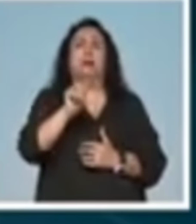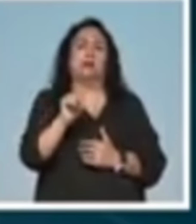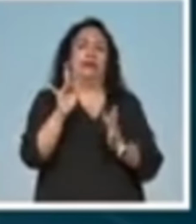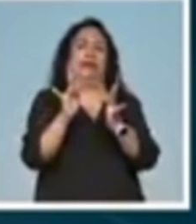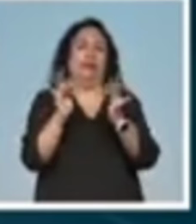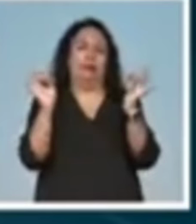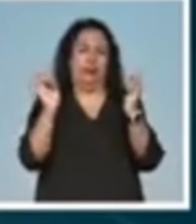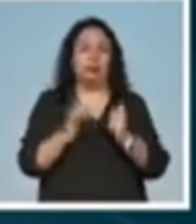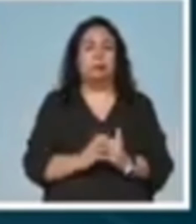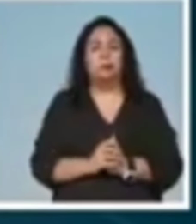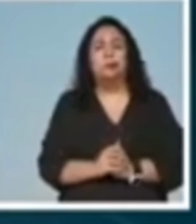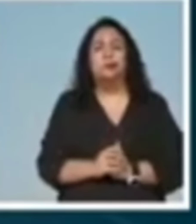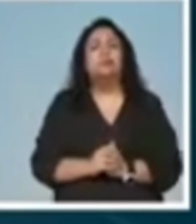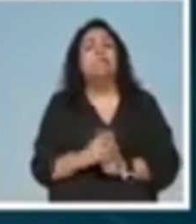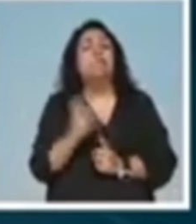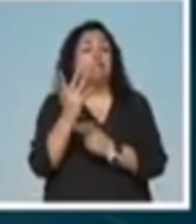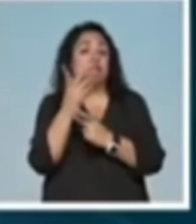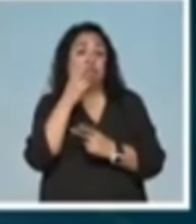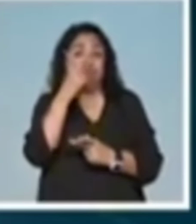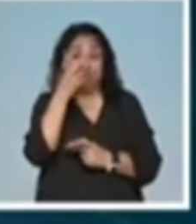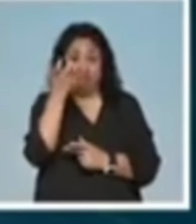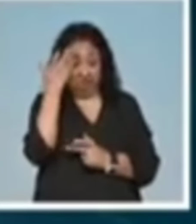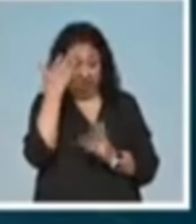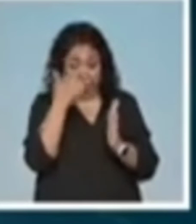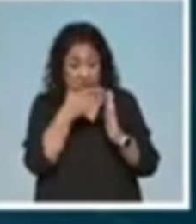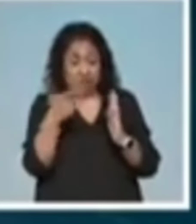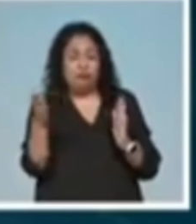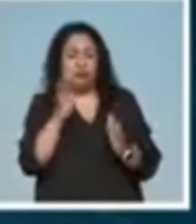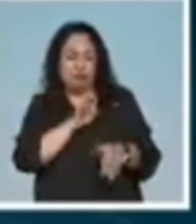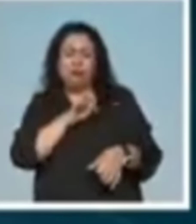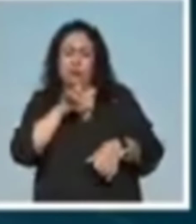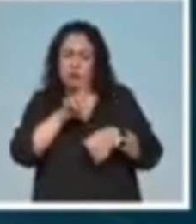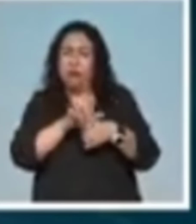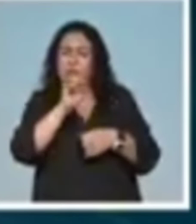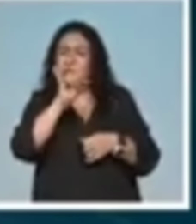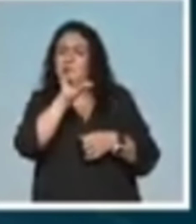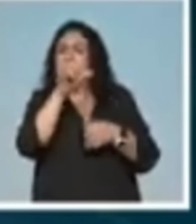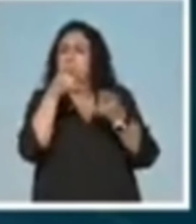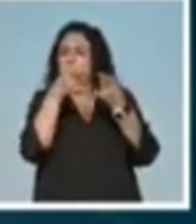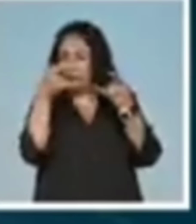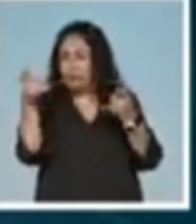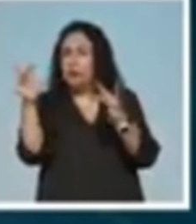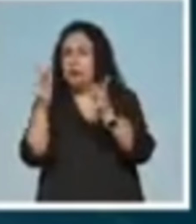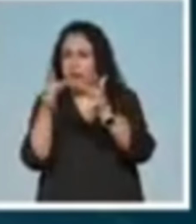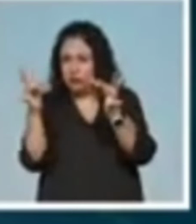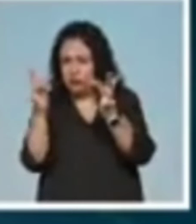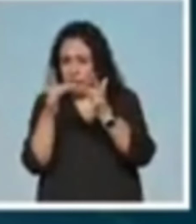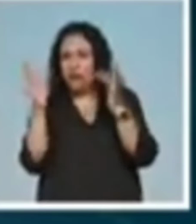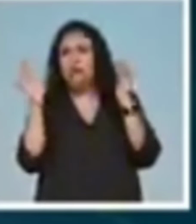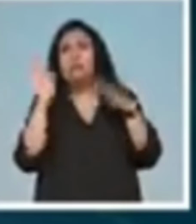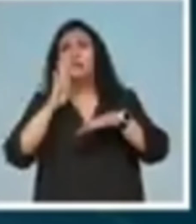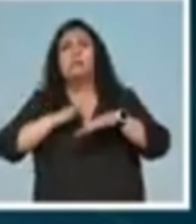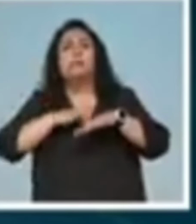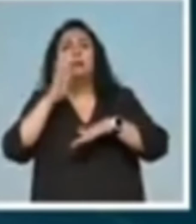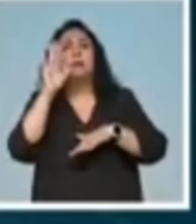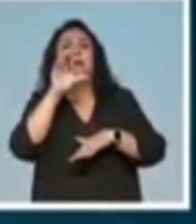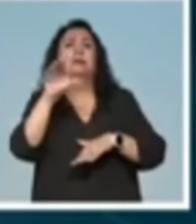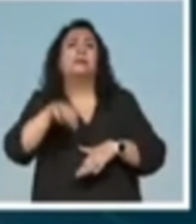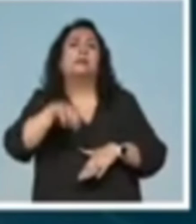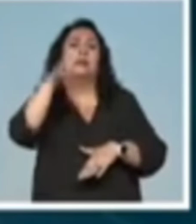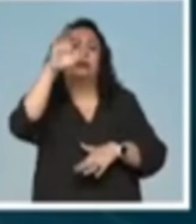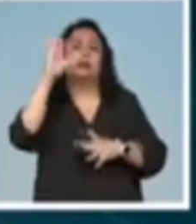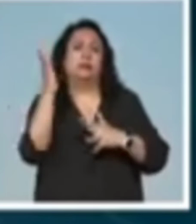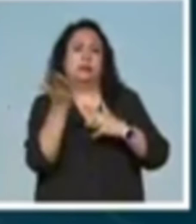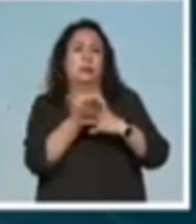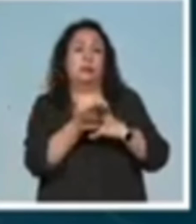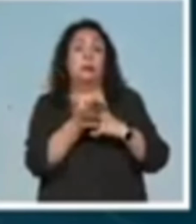Francesa. Y decía, son momentos muy especiales de la historia de Francia, sobre todo en la Edad